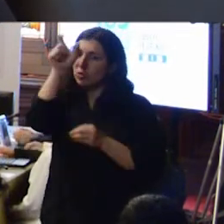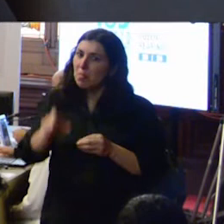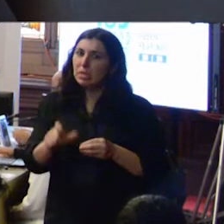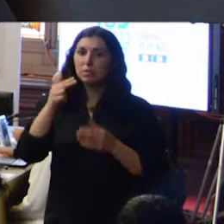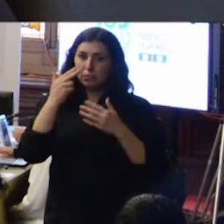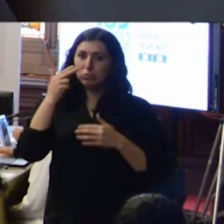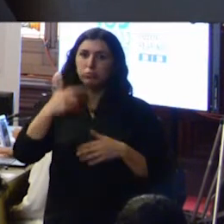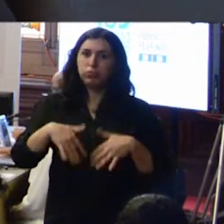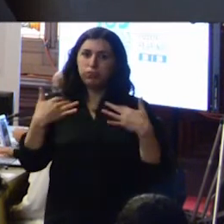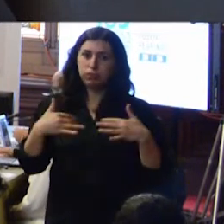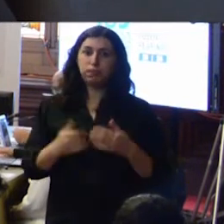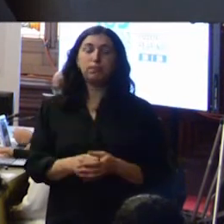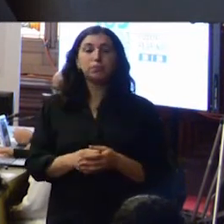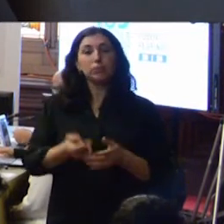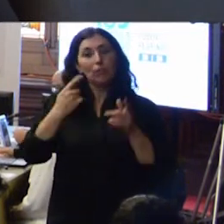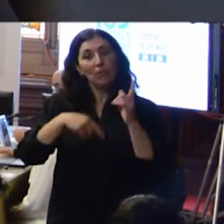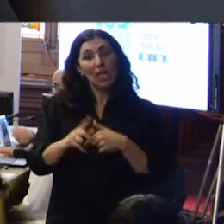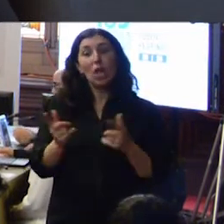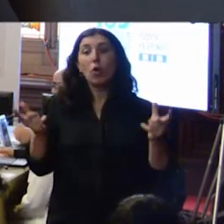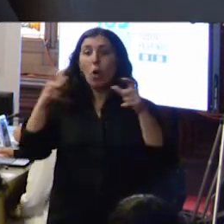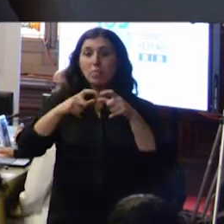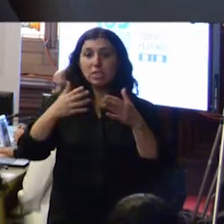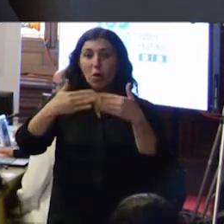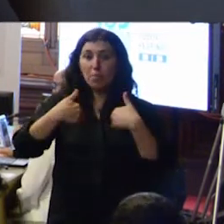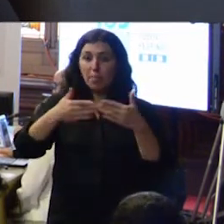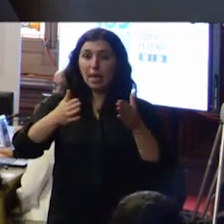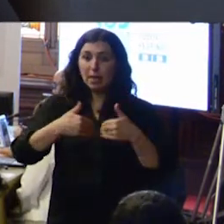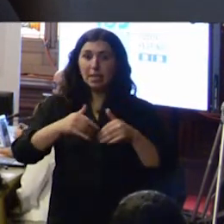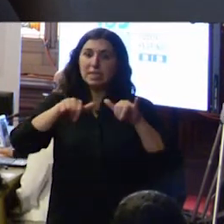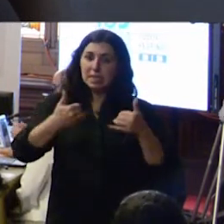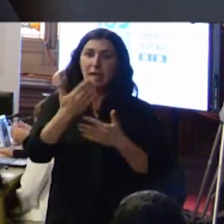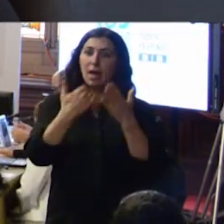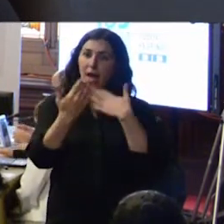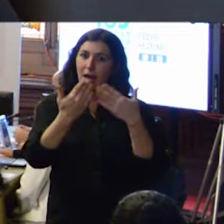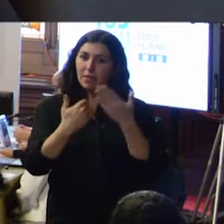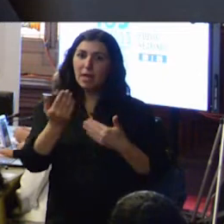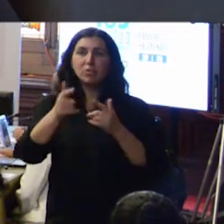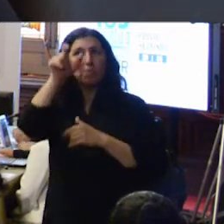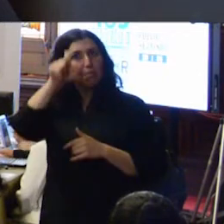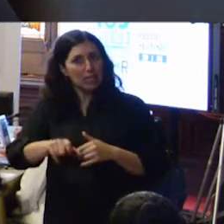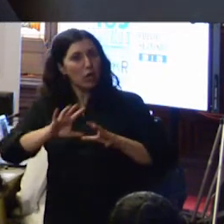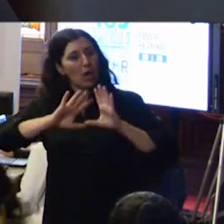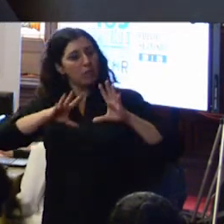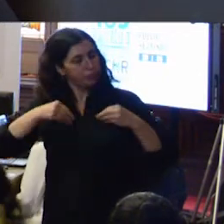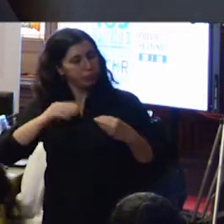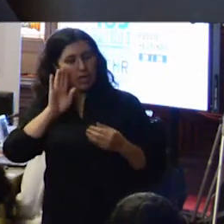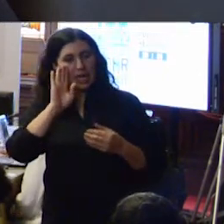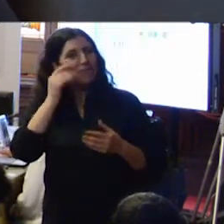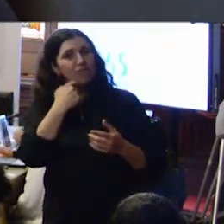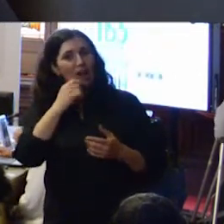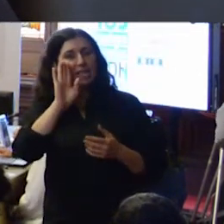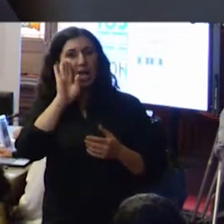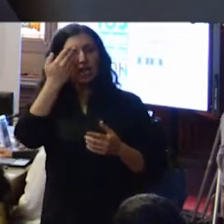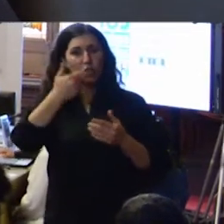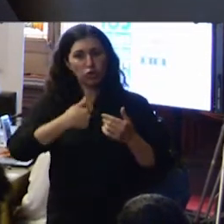Durante 25 años de la democracia panameña se han dado situaciones que no se han querido reconocer abiertamente, que existen